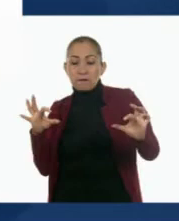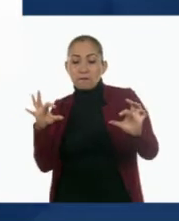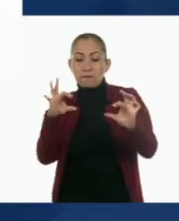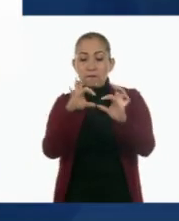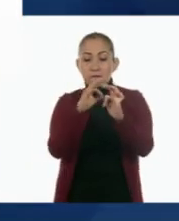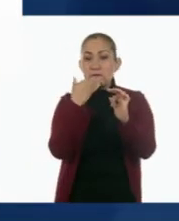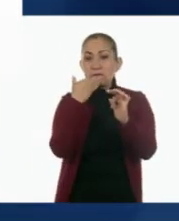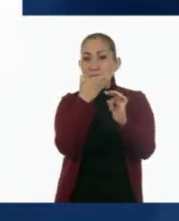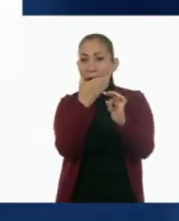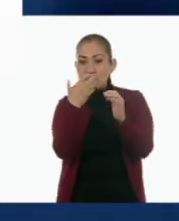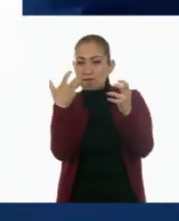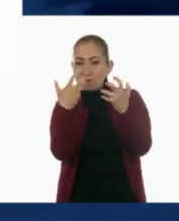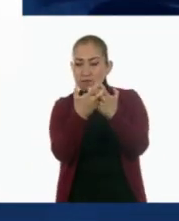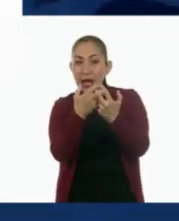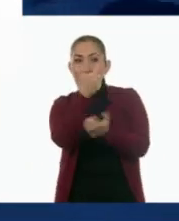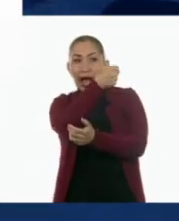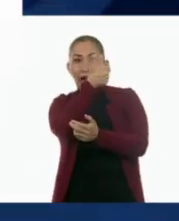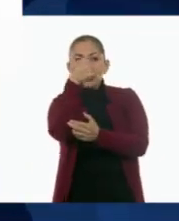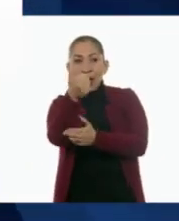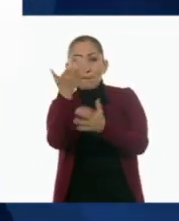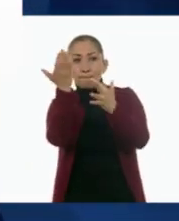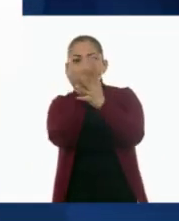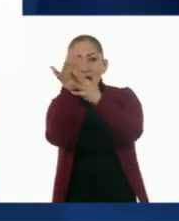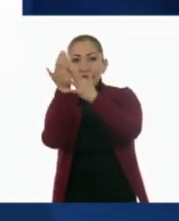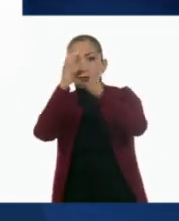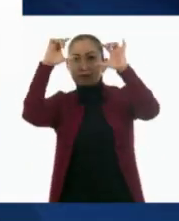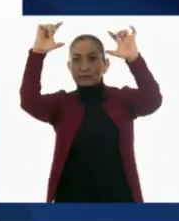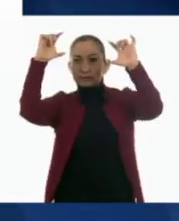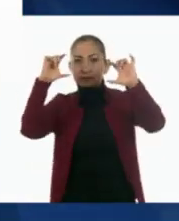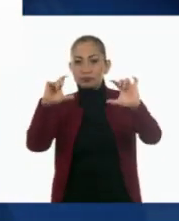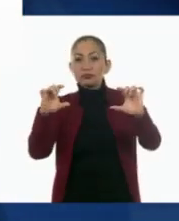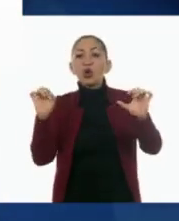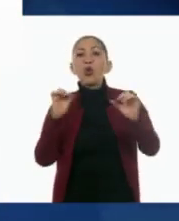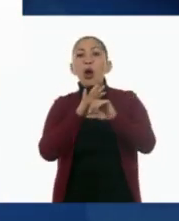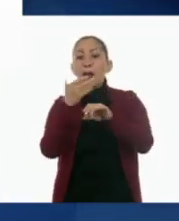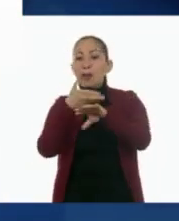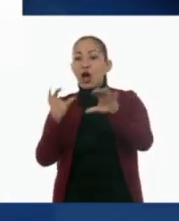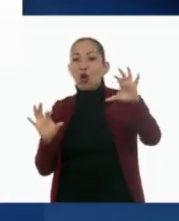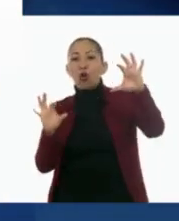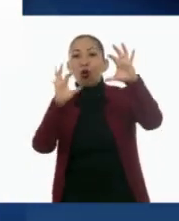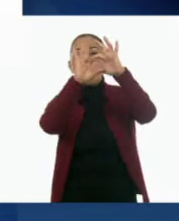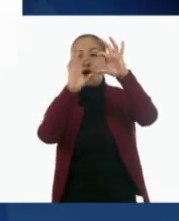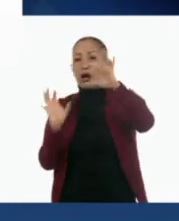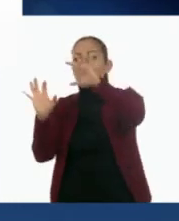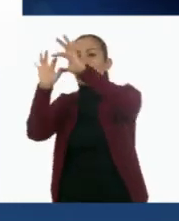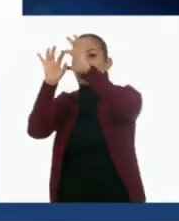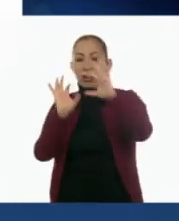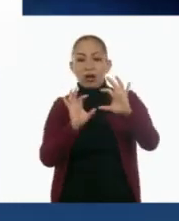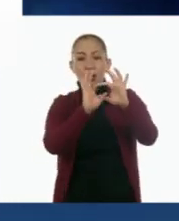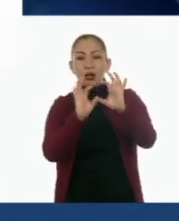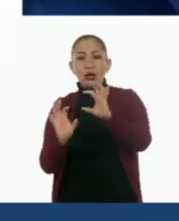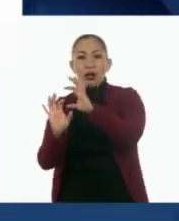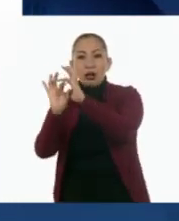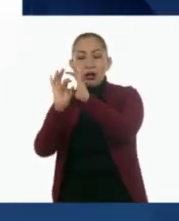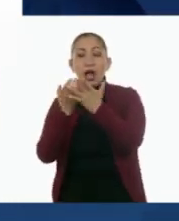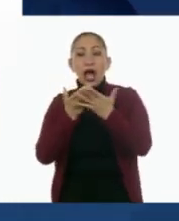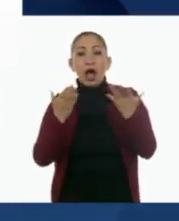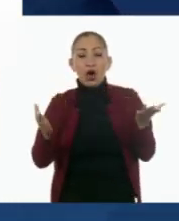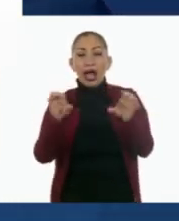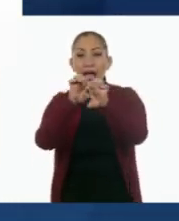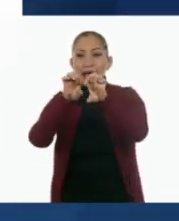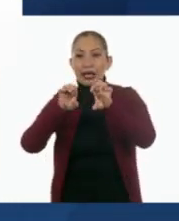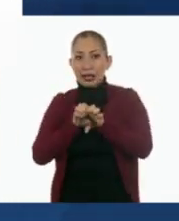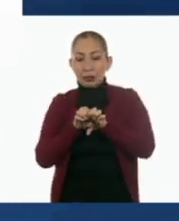integran correctamente cada rompecabezas. Muy bien. Bueno, pues en este caso vamos a hacer